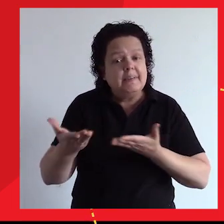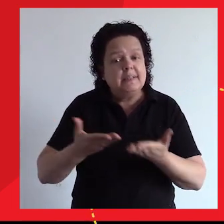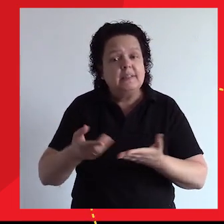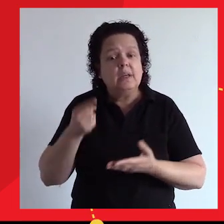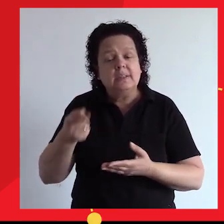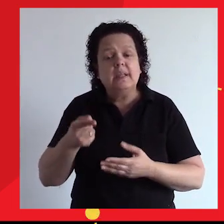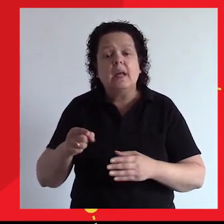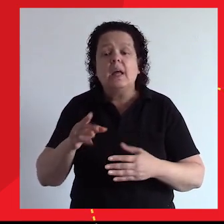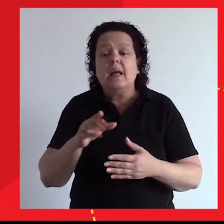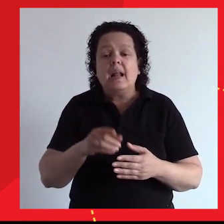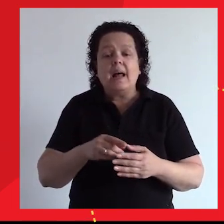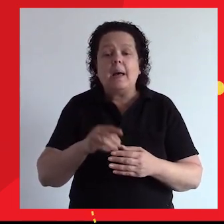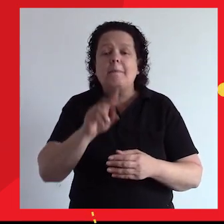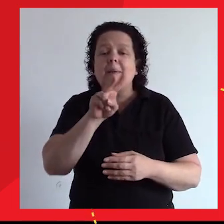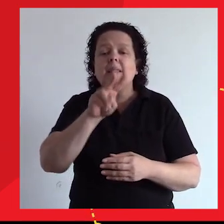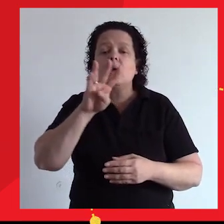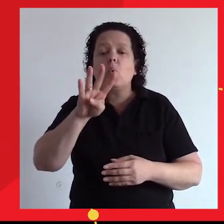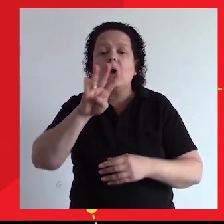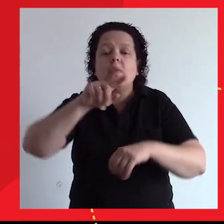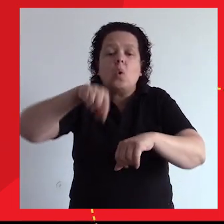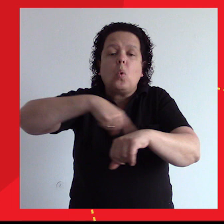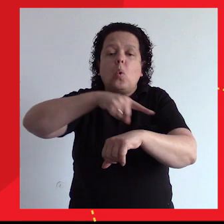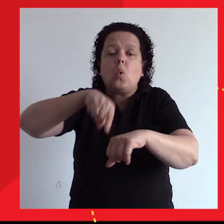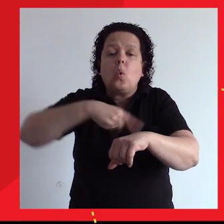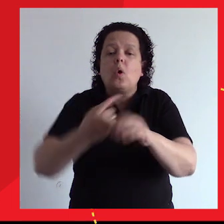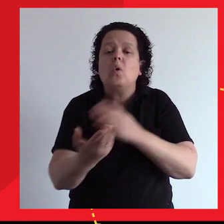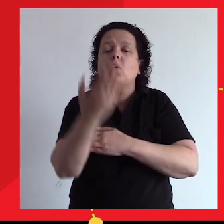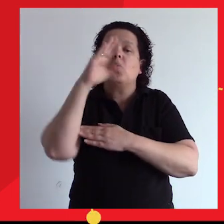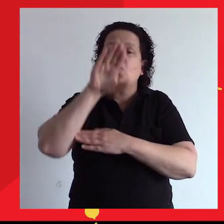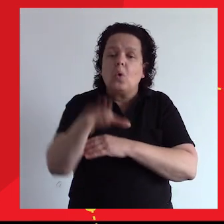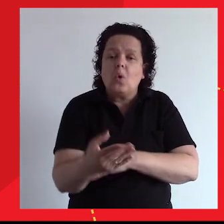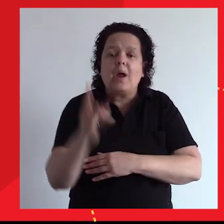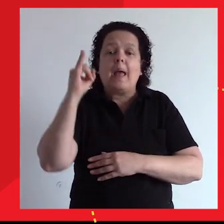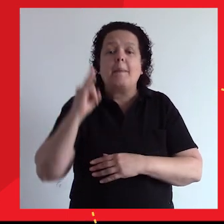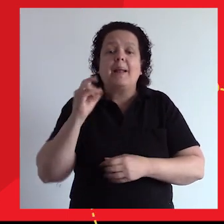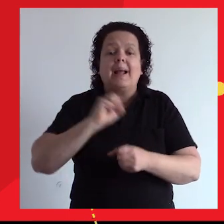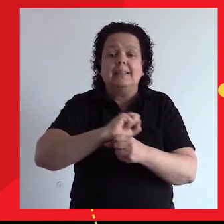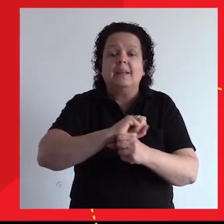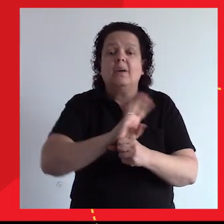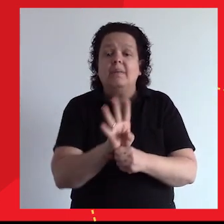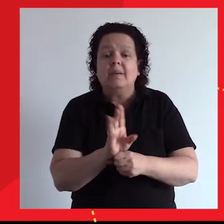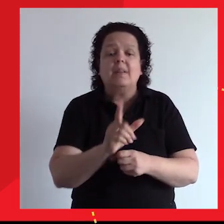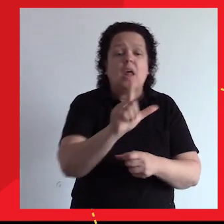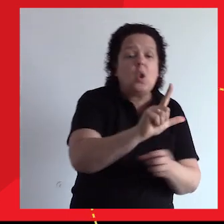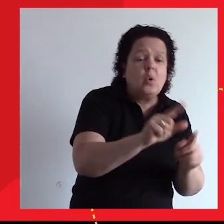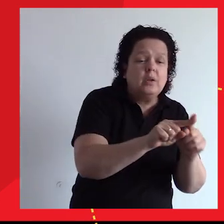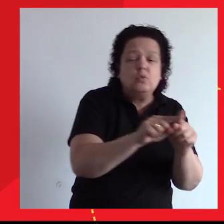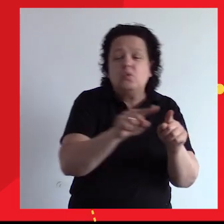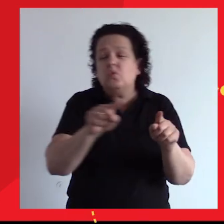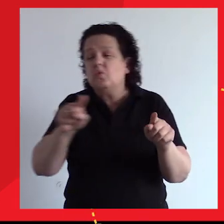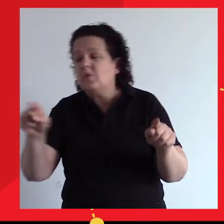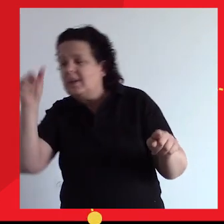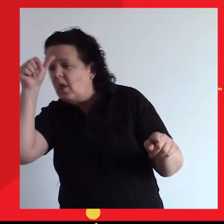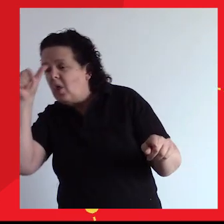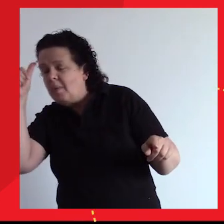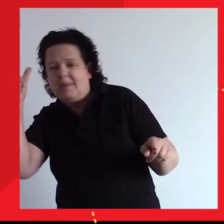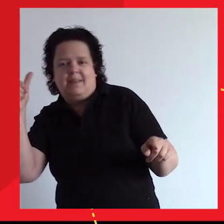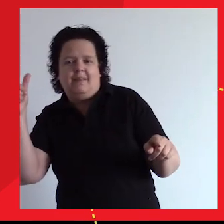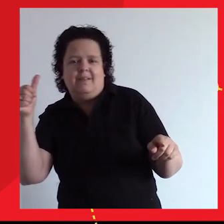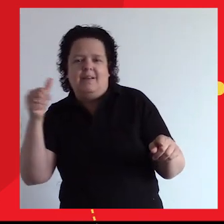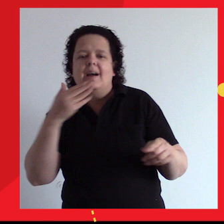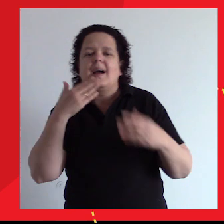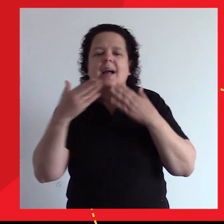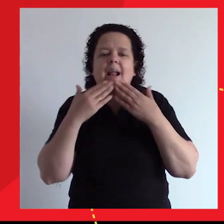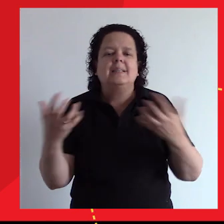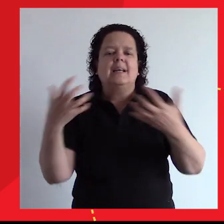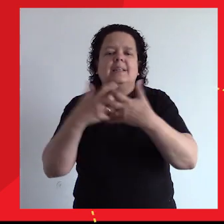Este servicio estará disponible las 24 horas del día durante toda la emergencia sanitaria de lunes a domingo y se